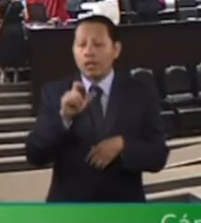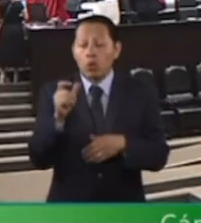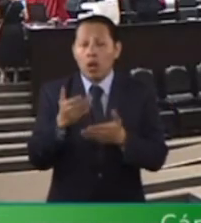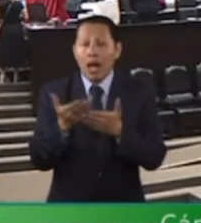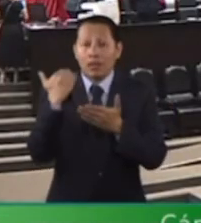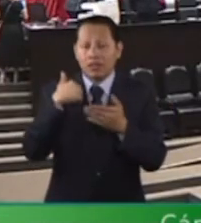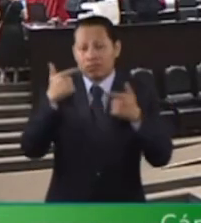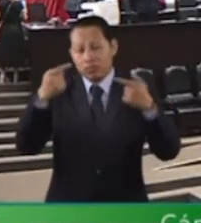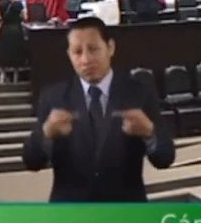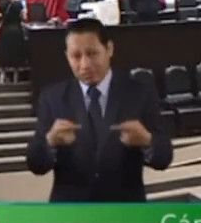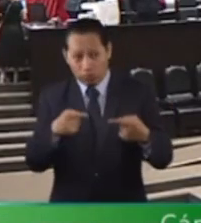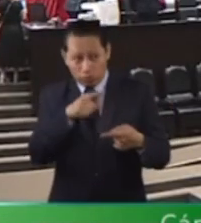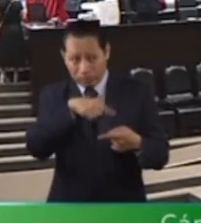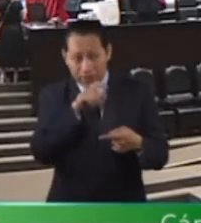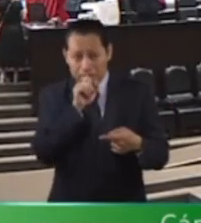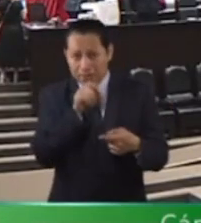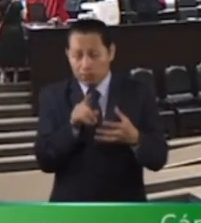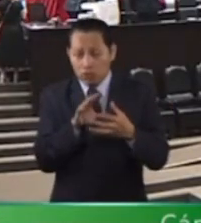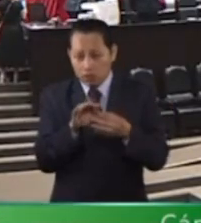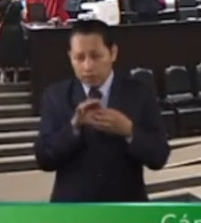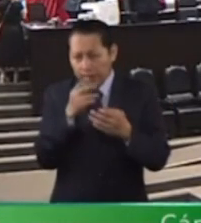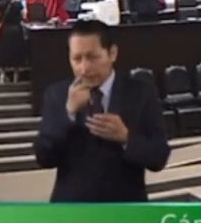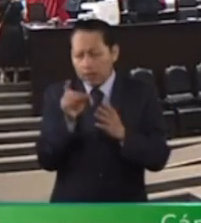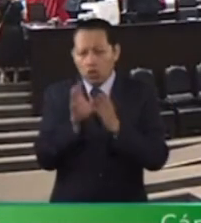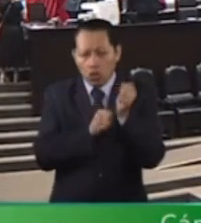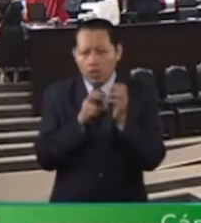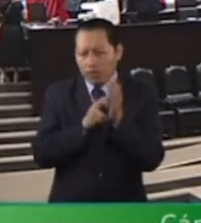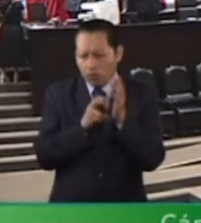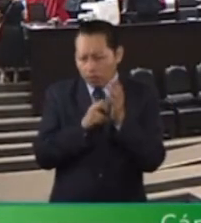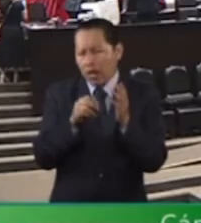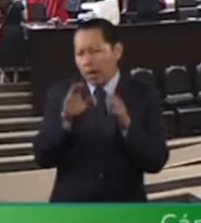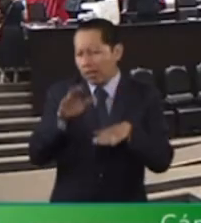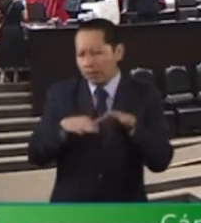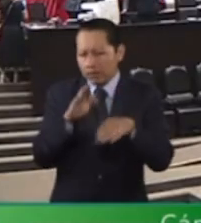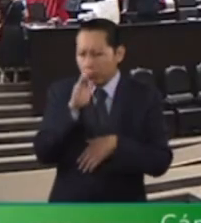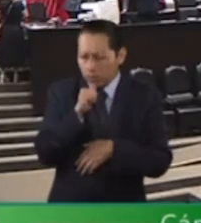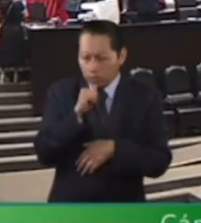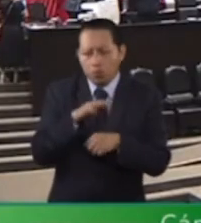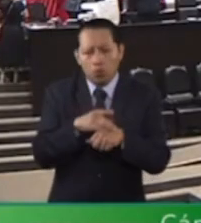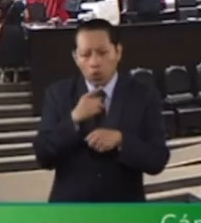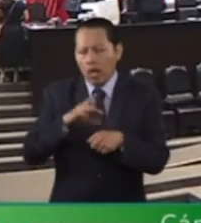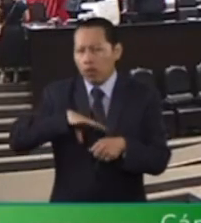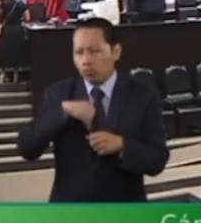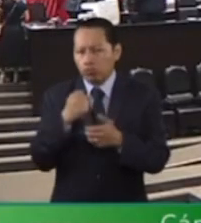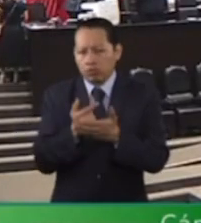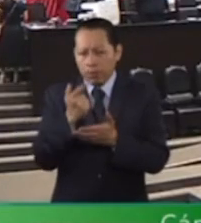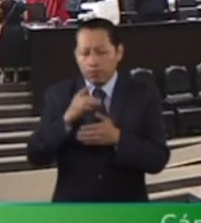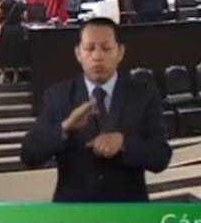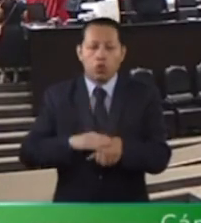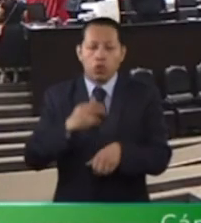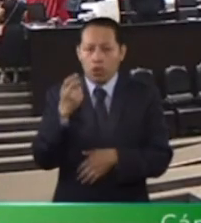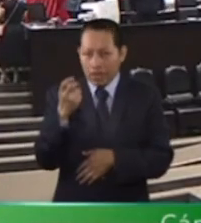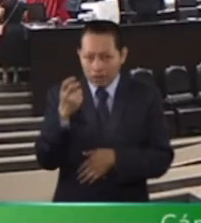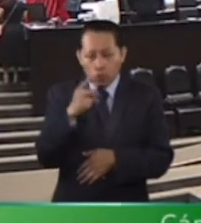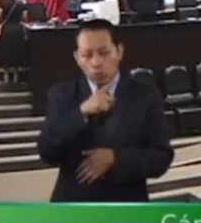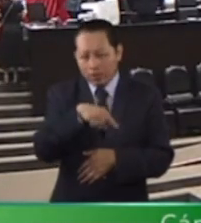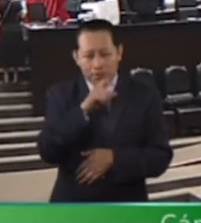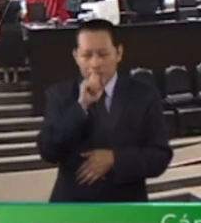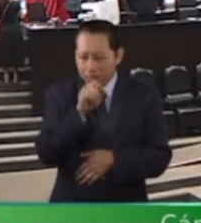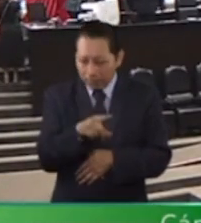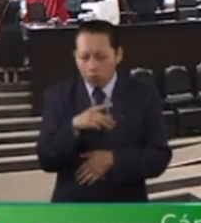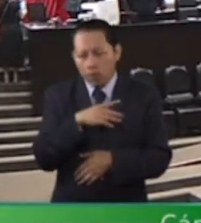ustedes mismos decían que hay reformas constitucionales que pueden ser inválidas por sus graves abusos por eso ustedes mismos